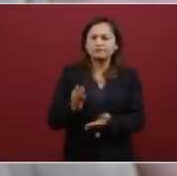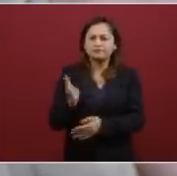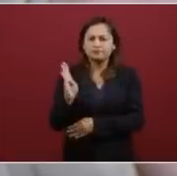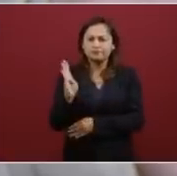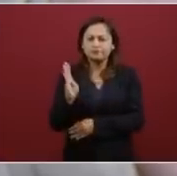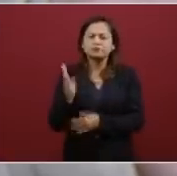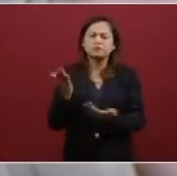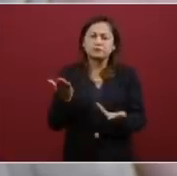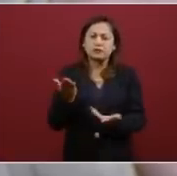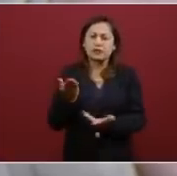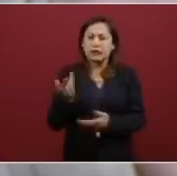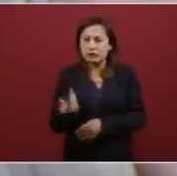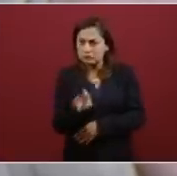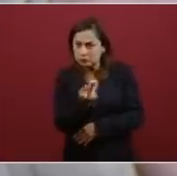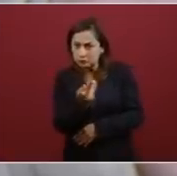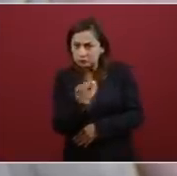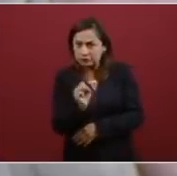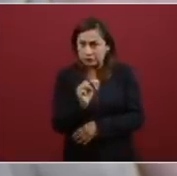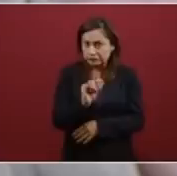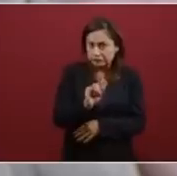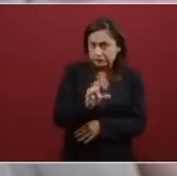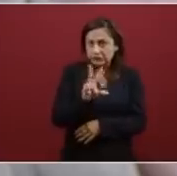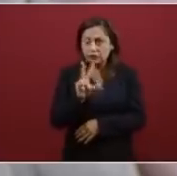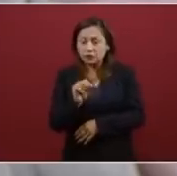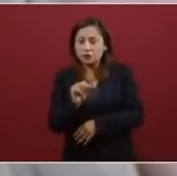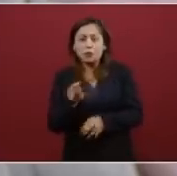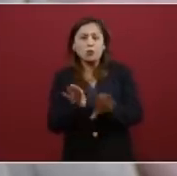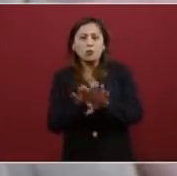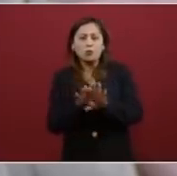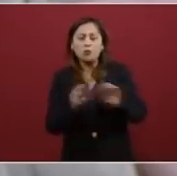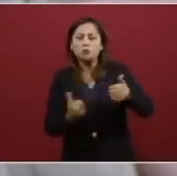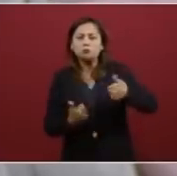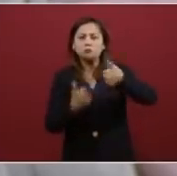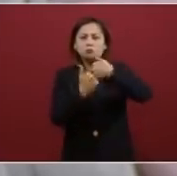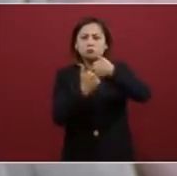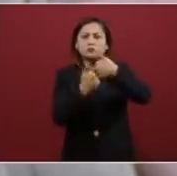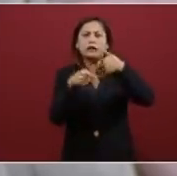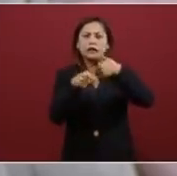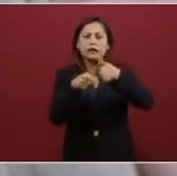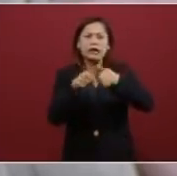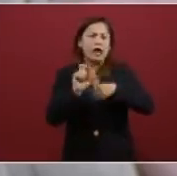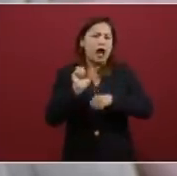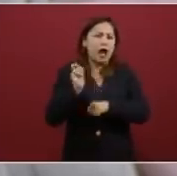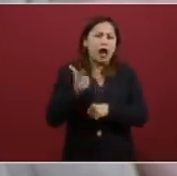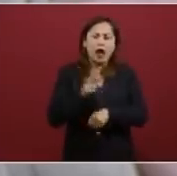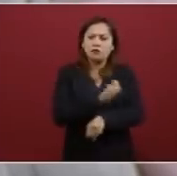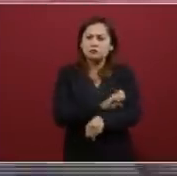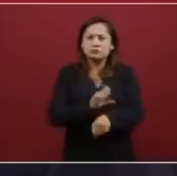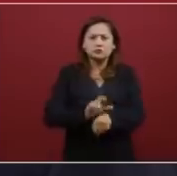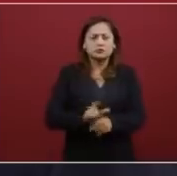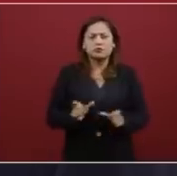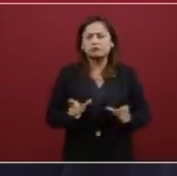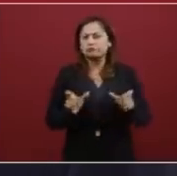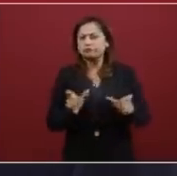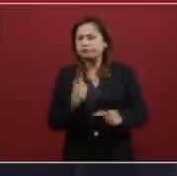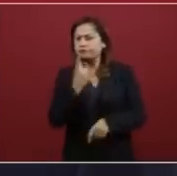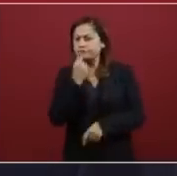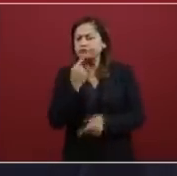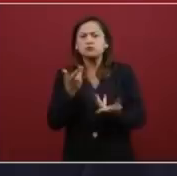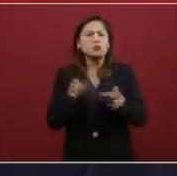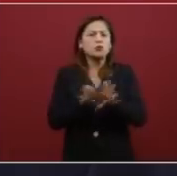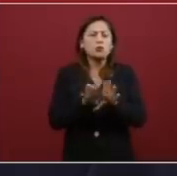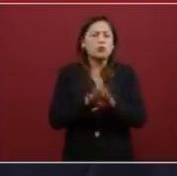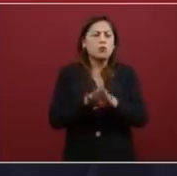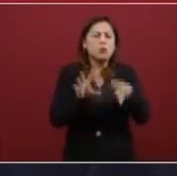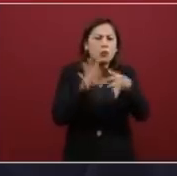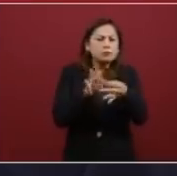esta… En esta zona fronteriza va a haber un operativo especial, ¿cuándo estaría en marcha y cómo es